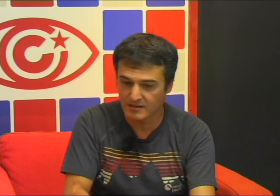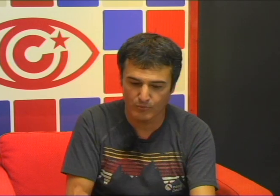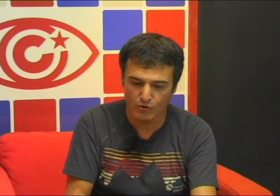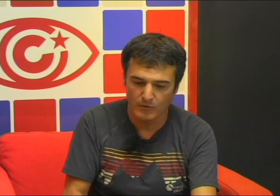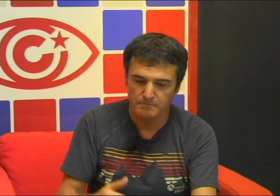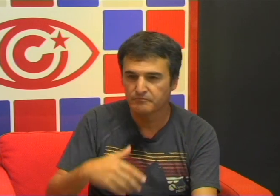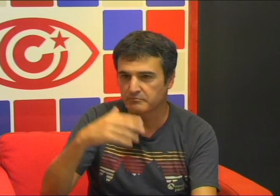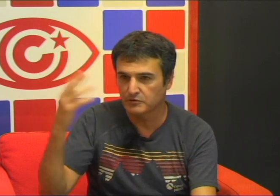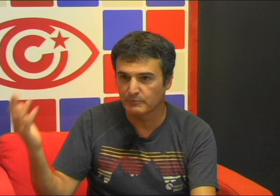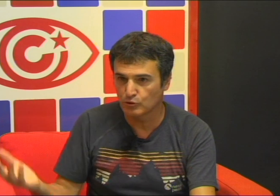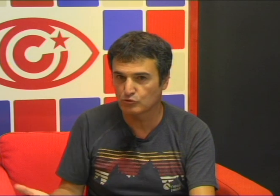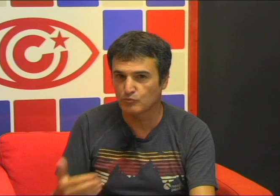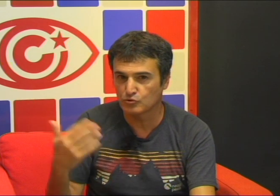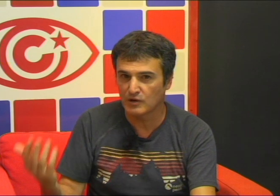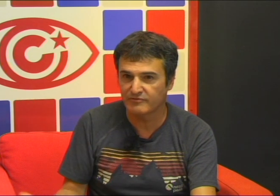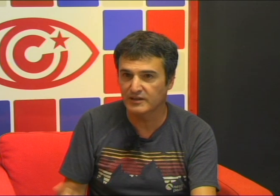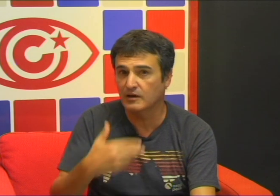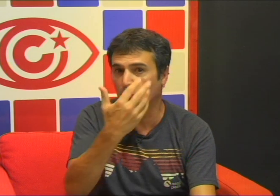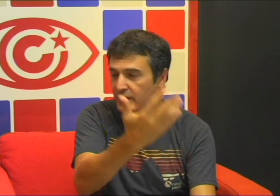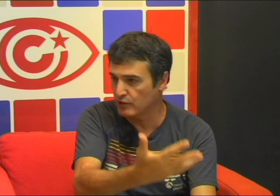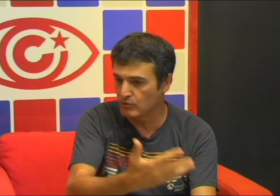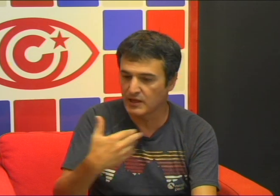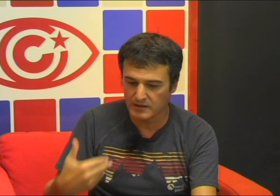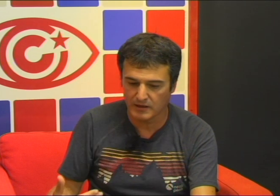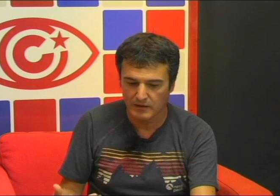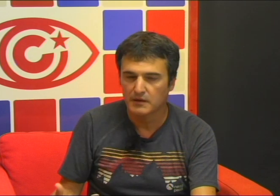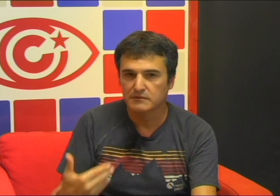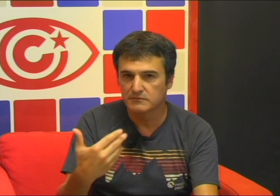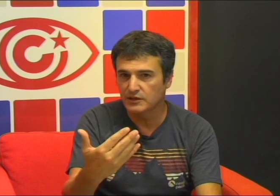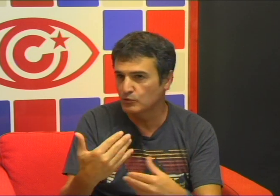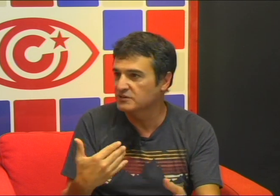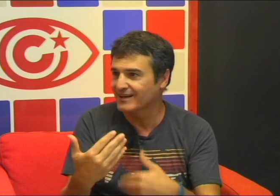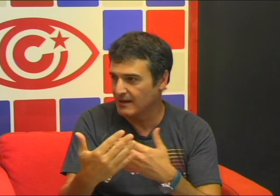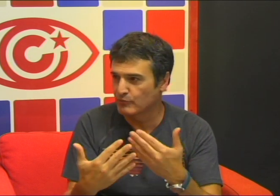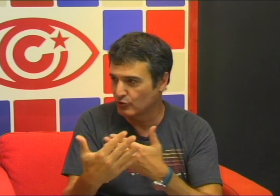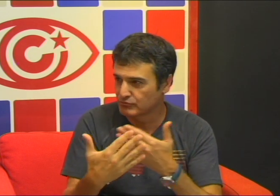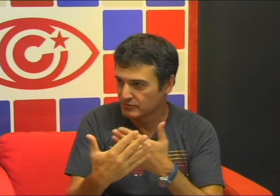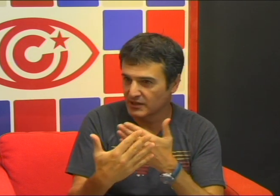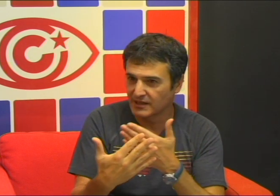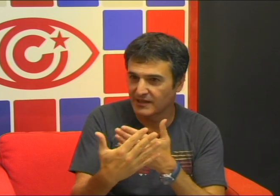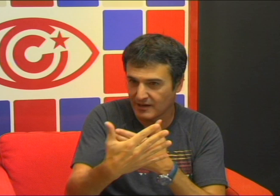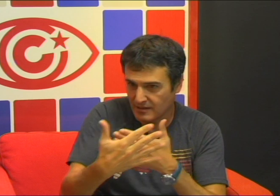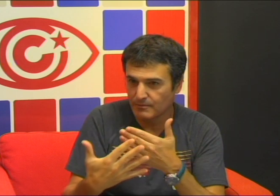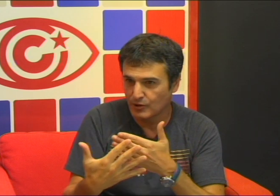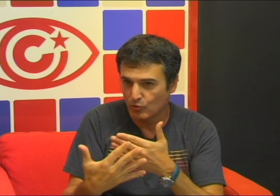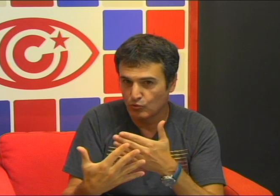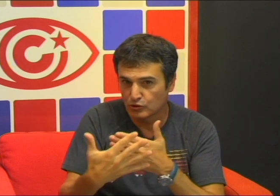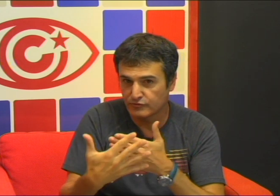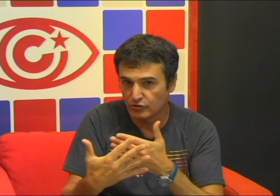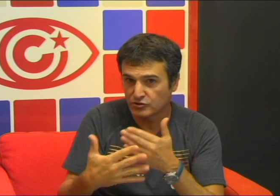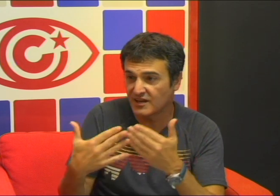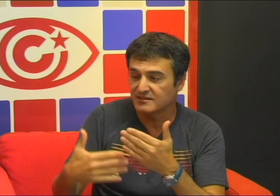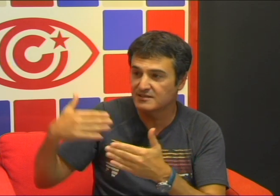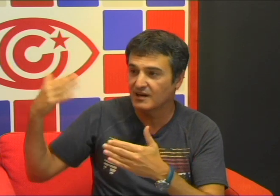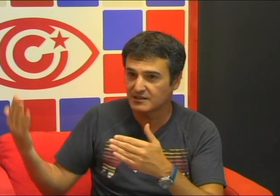hasta hace poco pero también otros como sudáfrica o venezuela etcétera tiene un intercambio en el que recibe unos